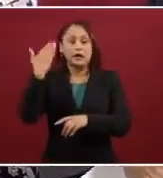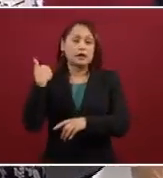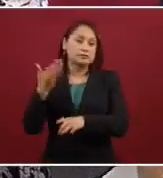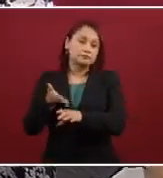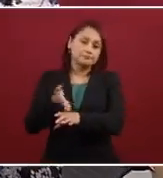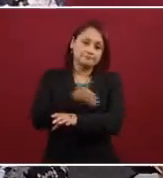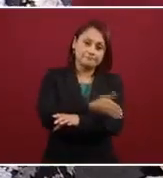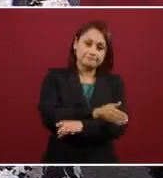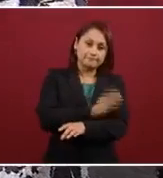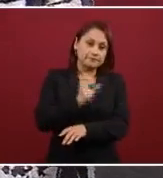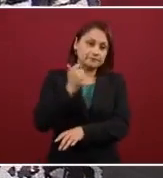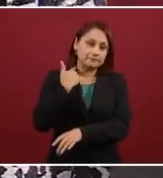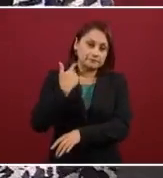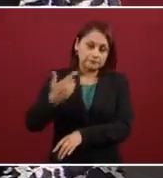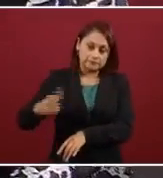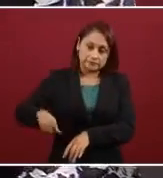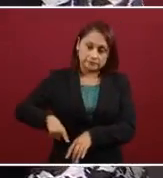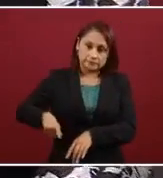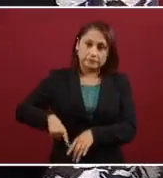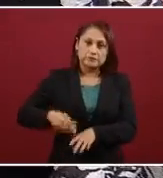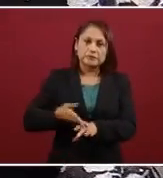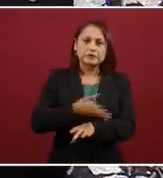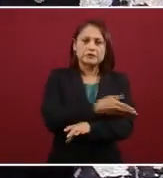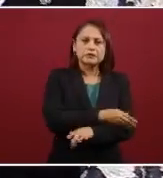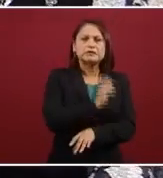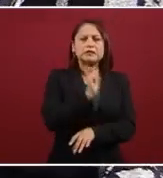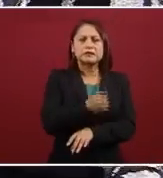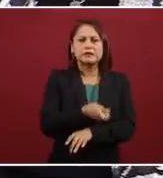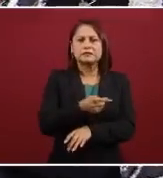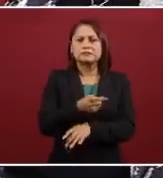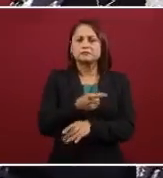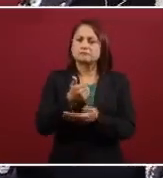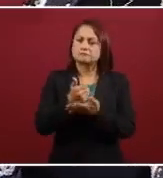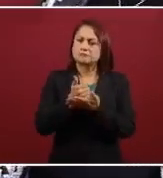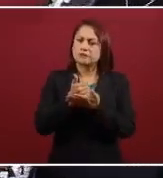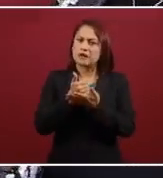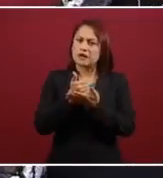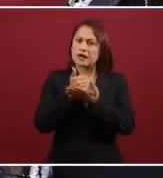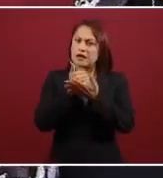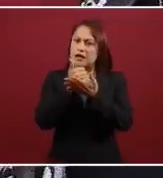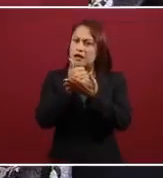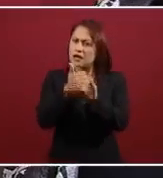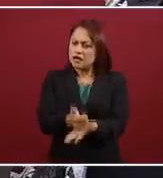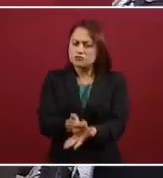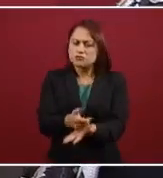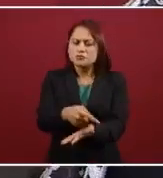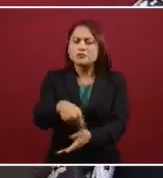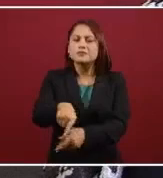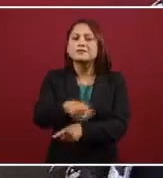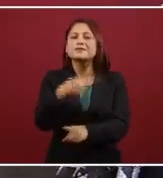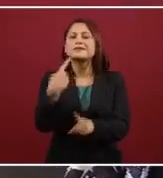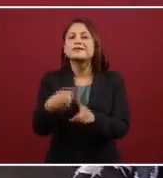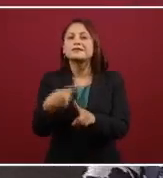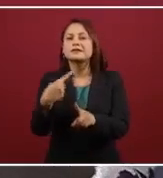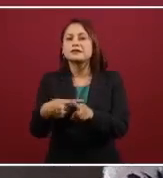utilizaba para favorecer a los allegados al gobierno.